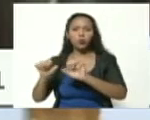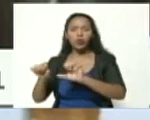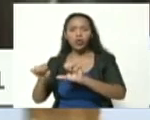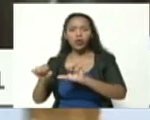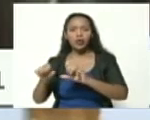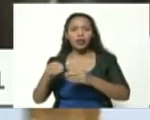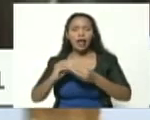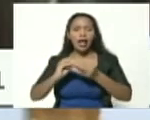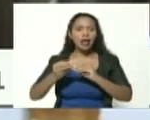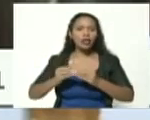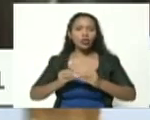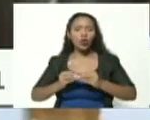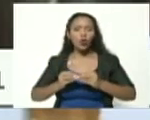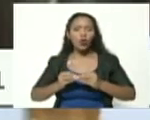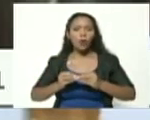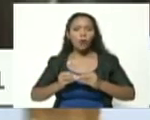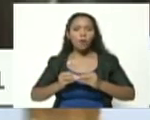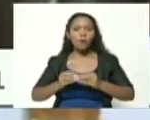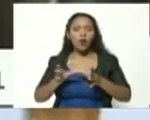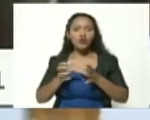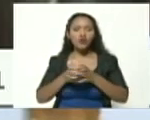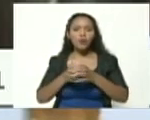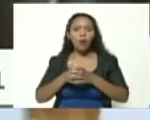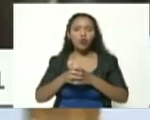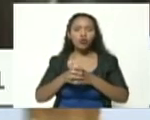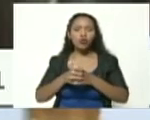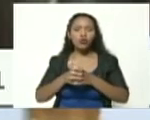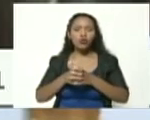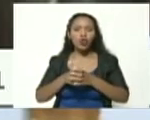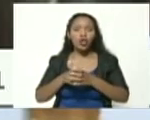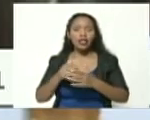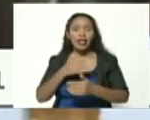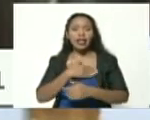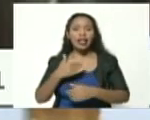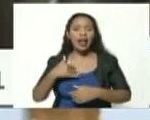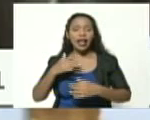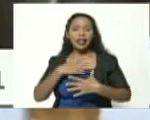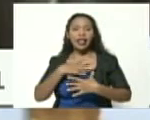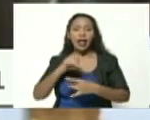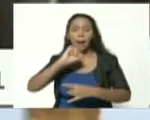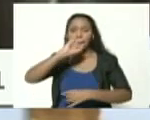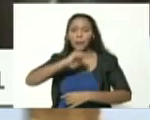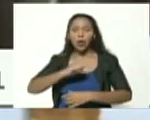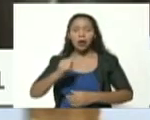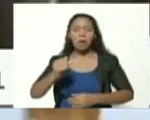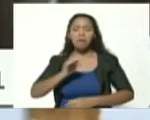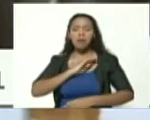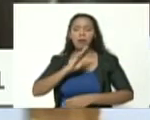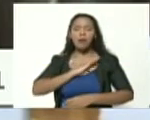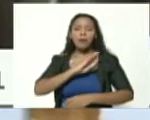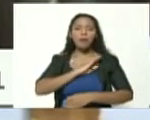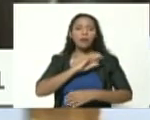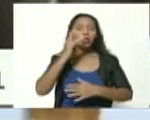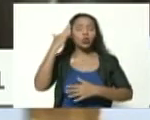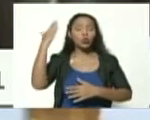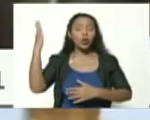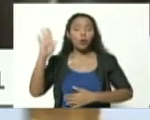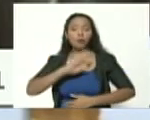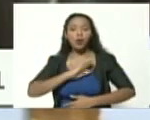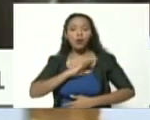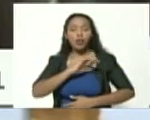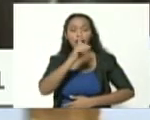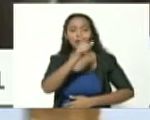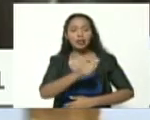dominada por acaudaladas élites que anteponen su desmedido afán de lucro a los sueños más anhelados del ser